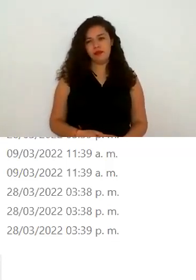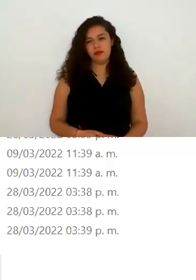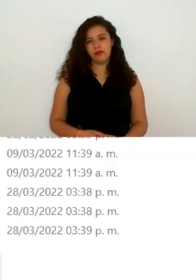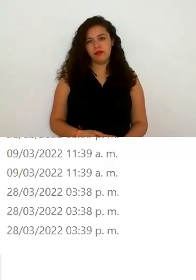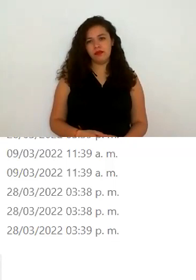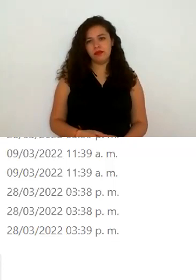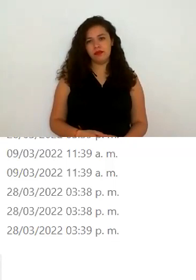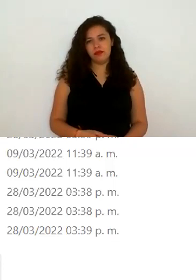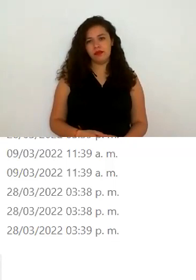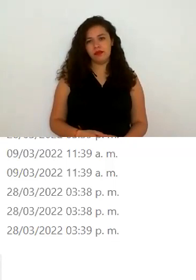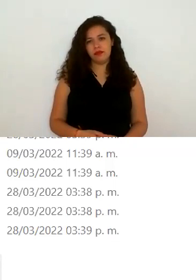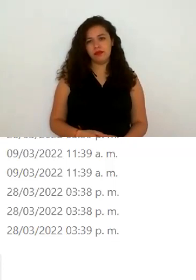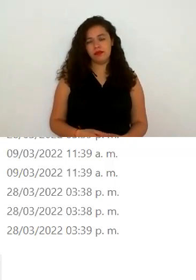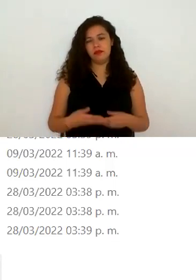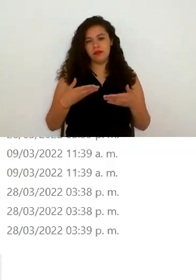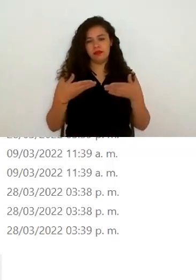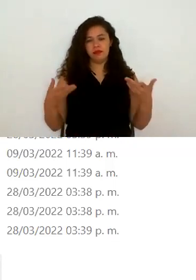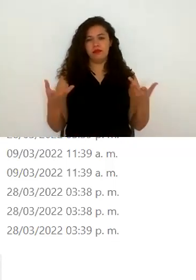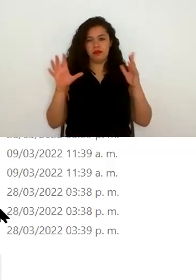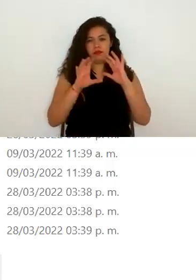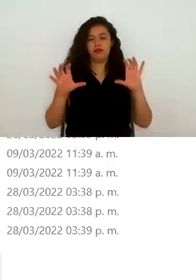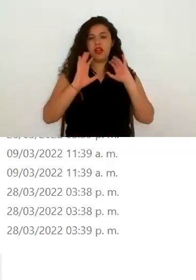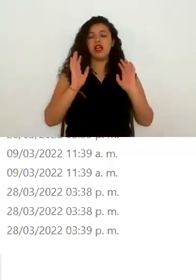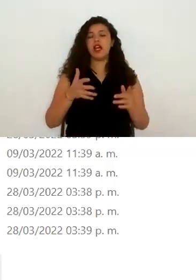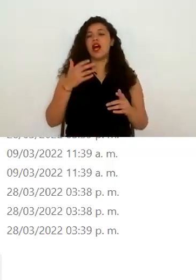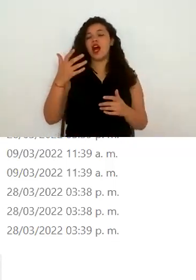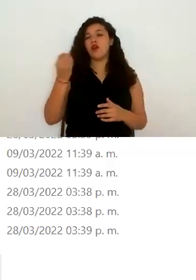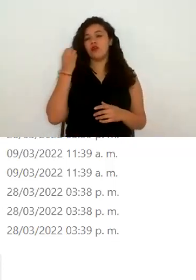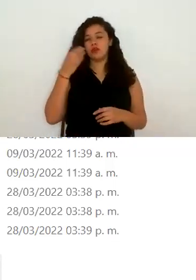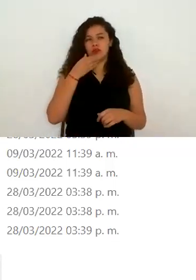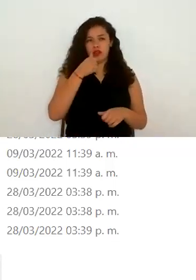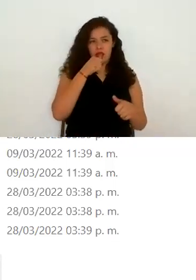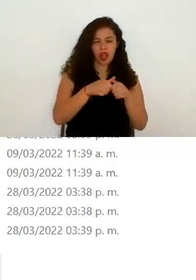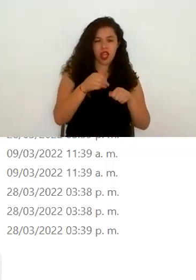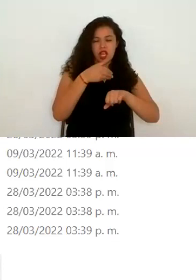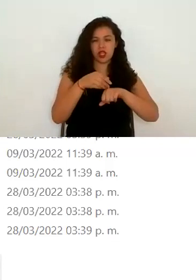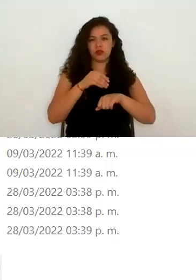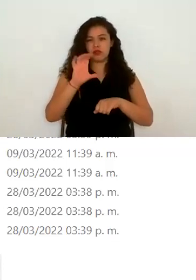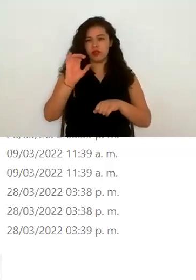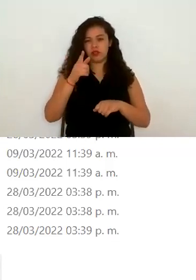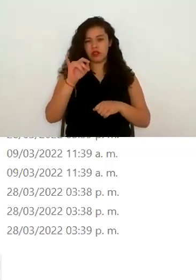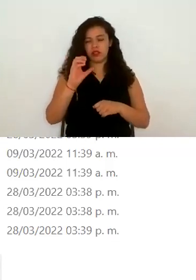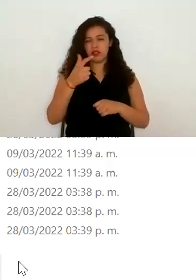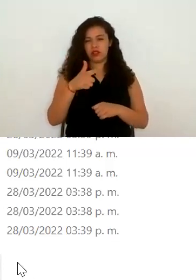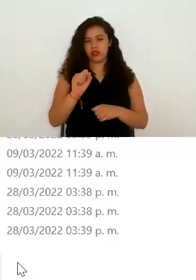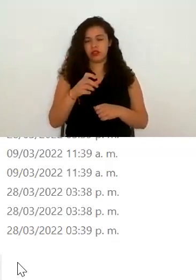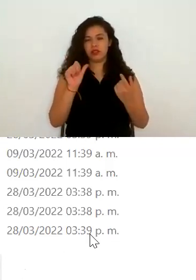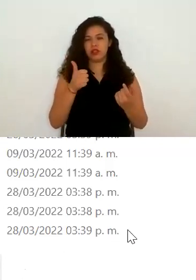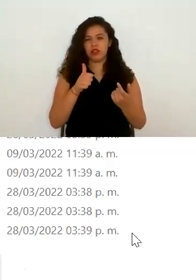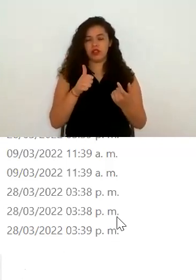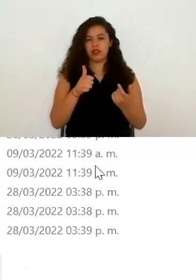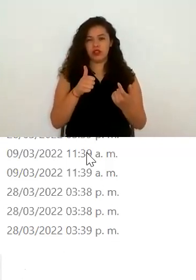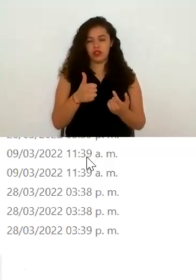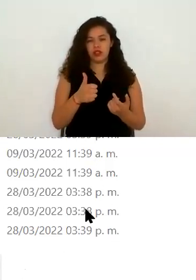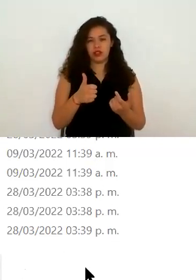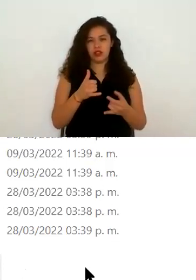permiten poner letras, números, códigos y además nos dan algunos otros metadatos como es la fecha de